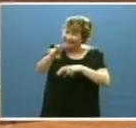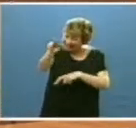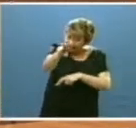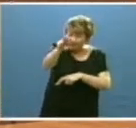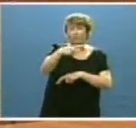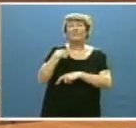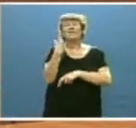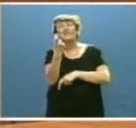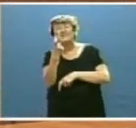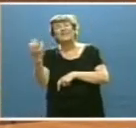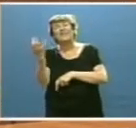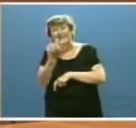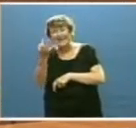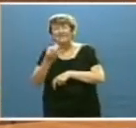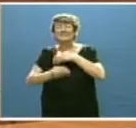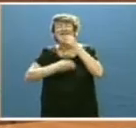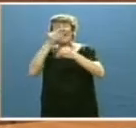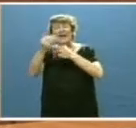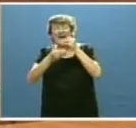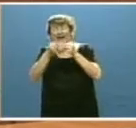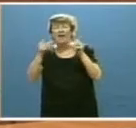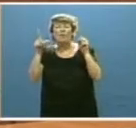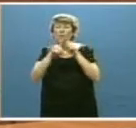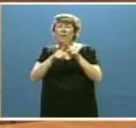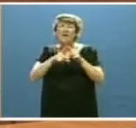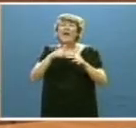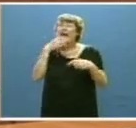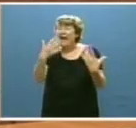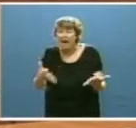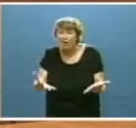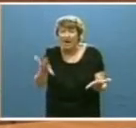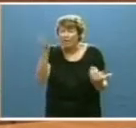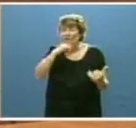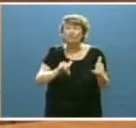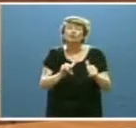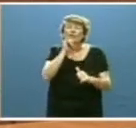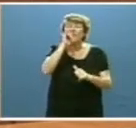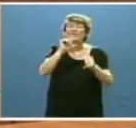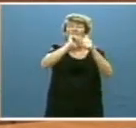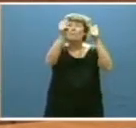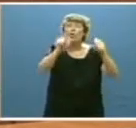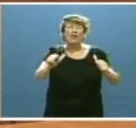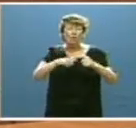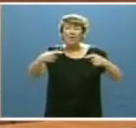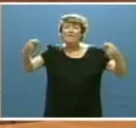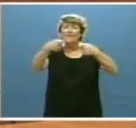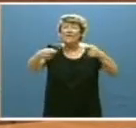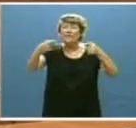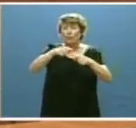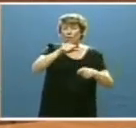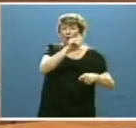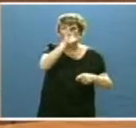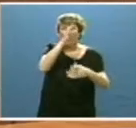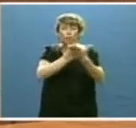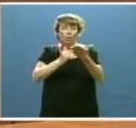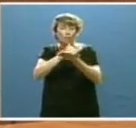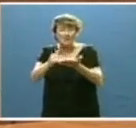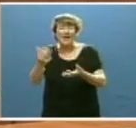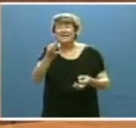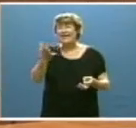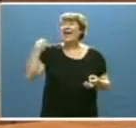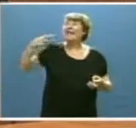de que se ponga remedio a la actual insuficiencia del modelo de financiación autonómica que se